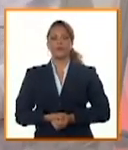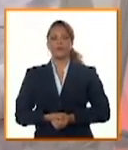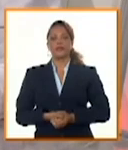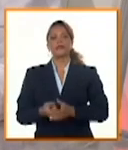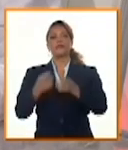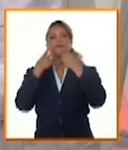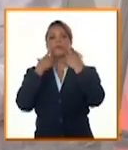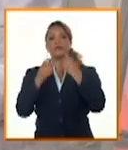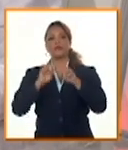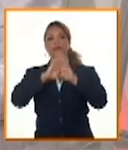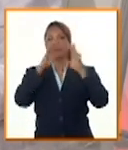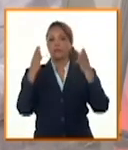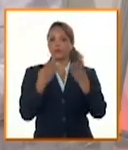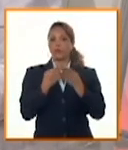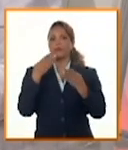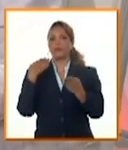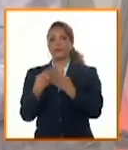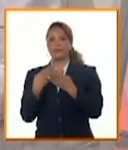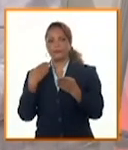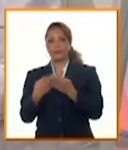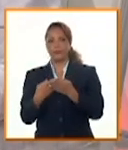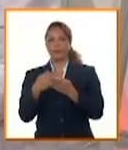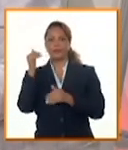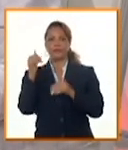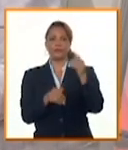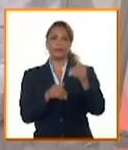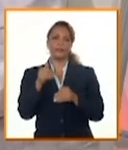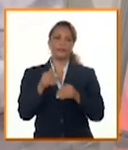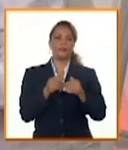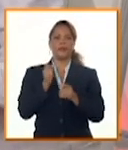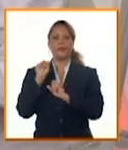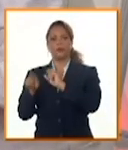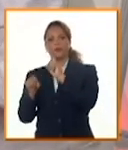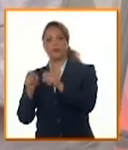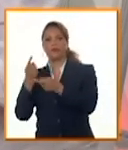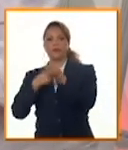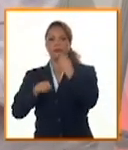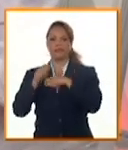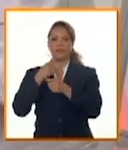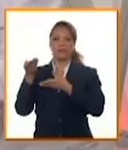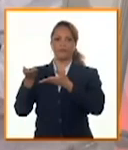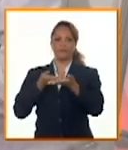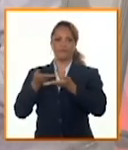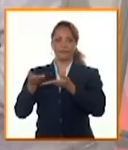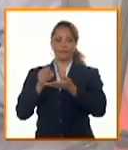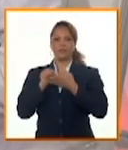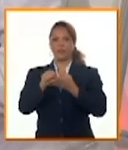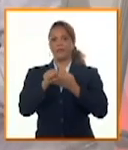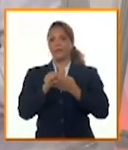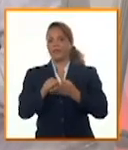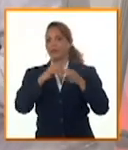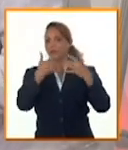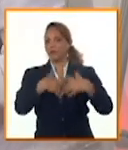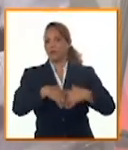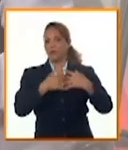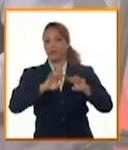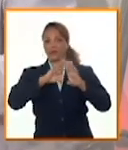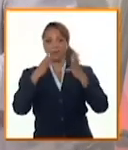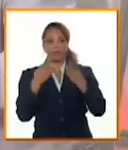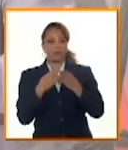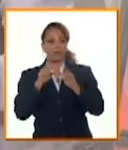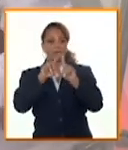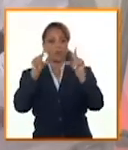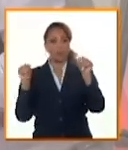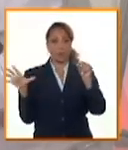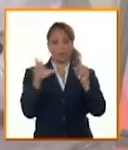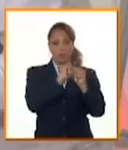todos los que participan en en la gestión comercial y de servicio o productiva de nuestro país y